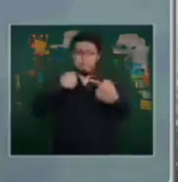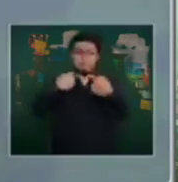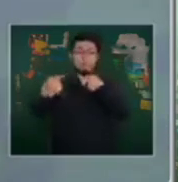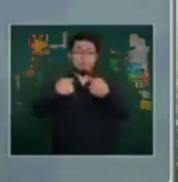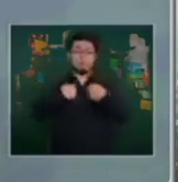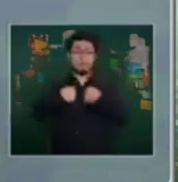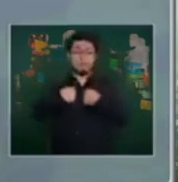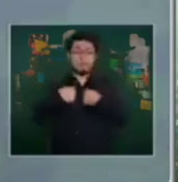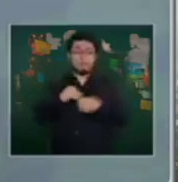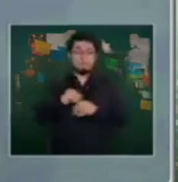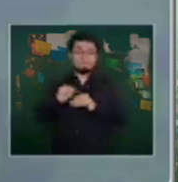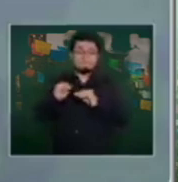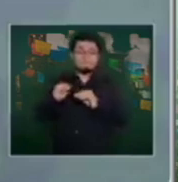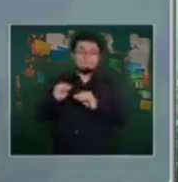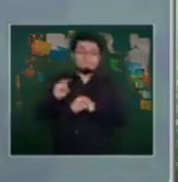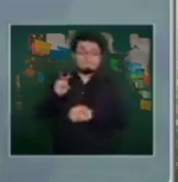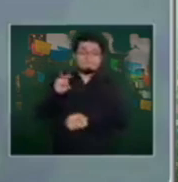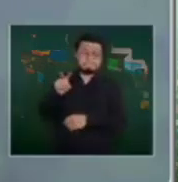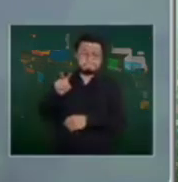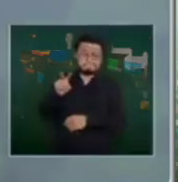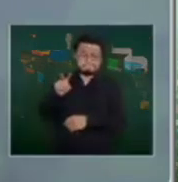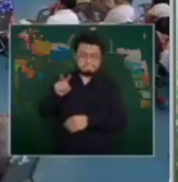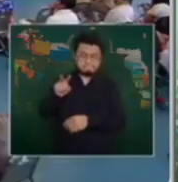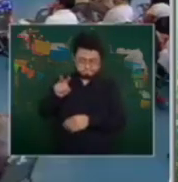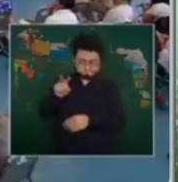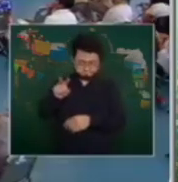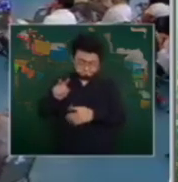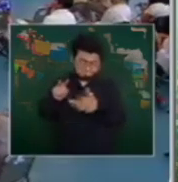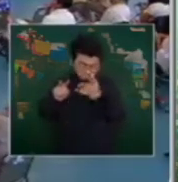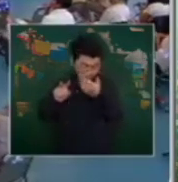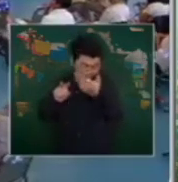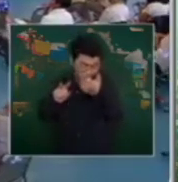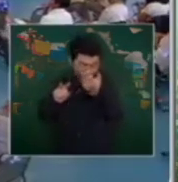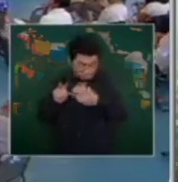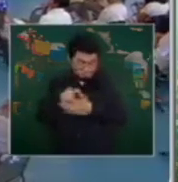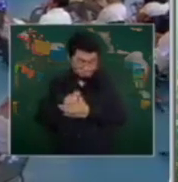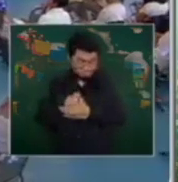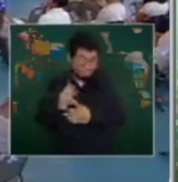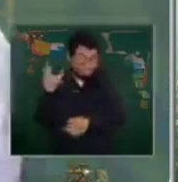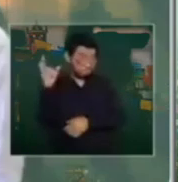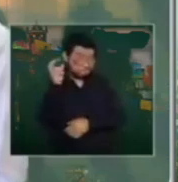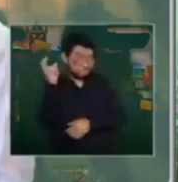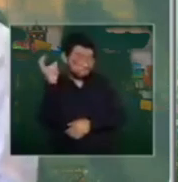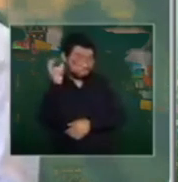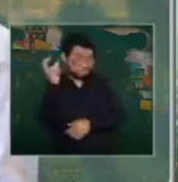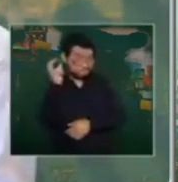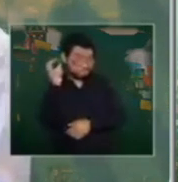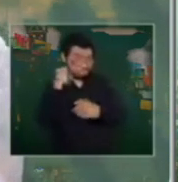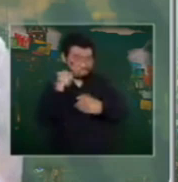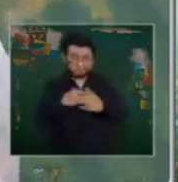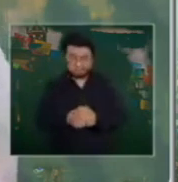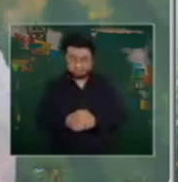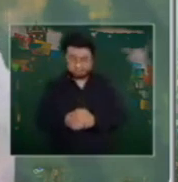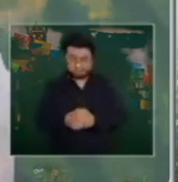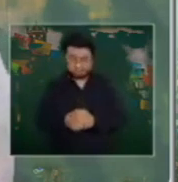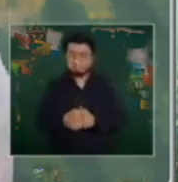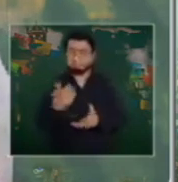Pues sí, estoy muy consciente de eso, porque no son pocos.